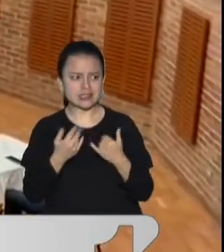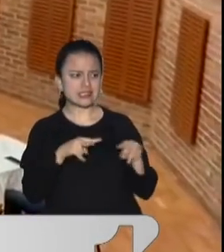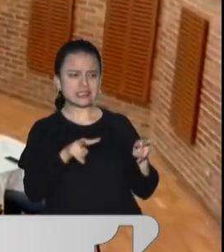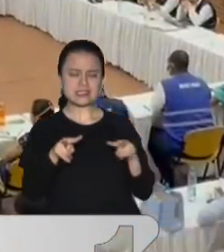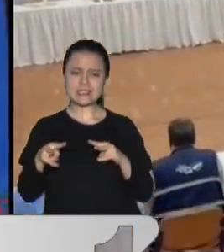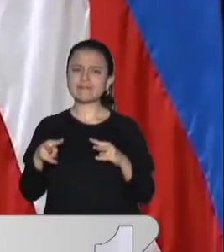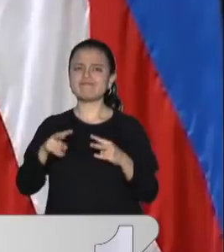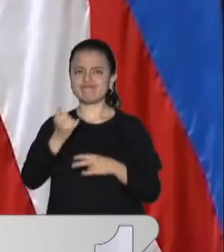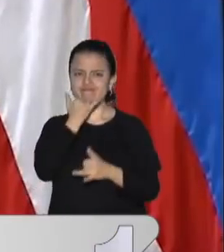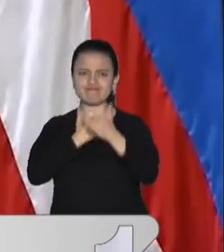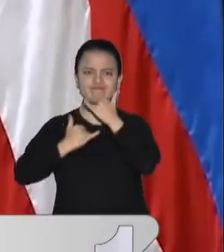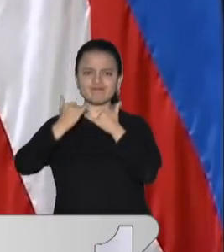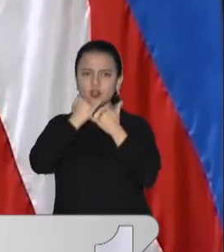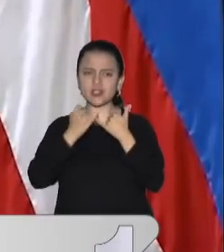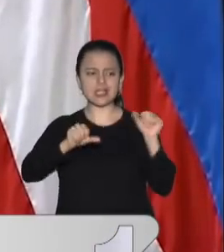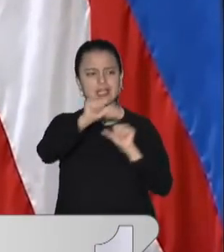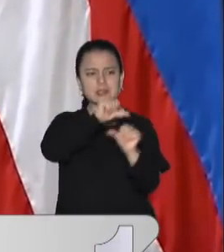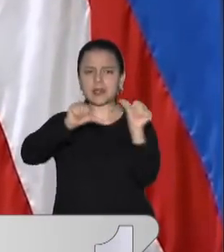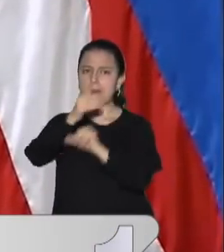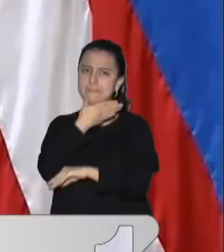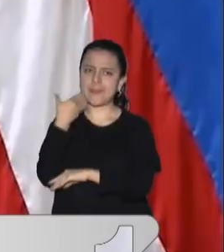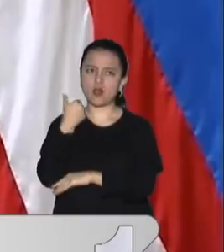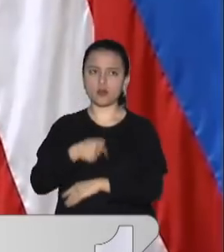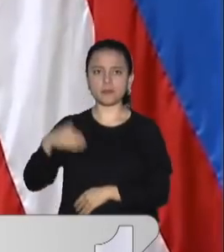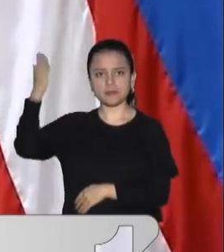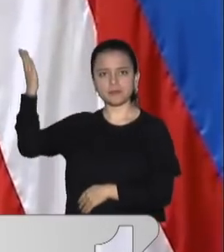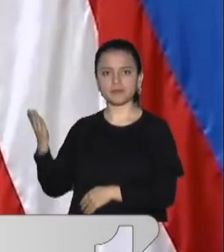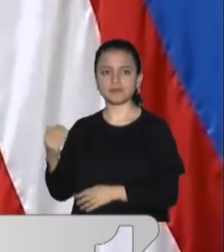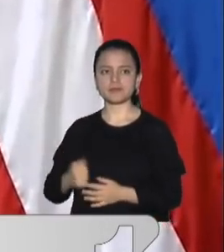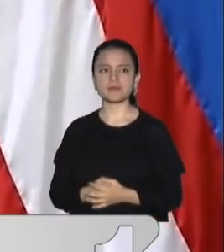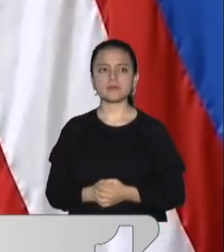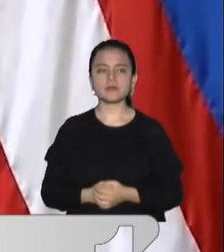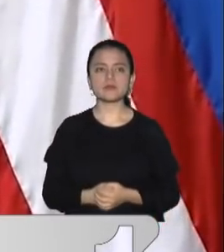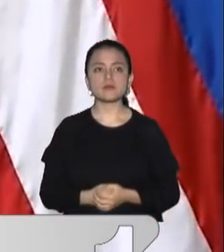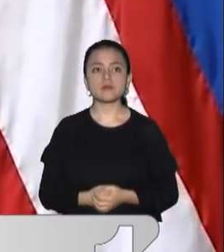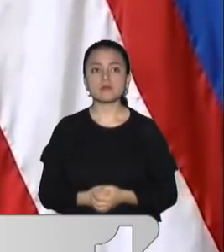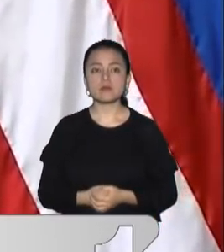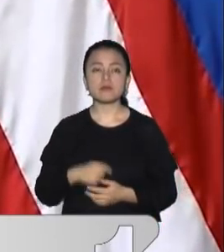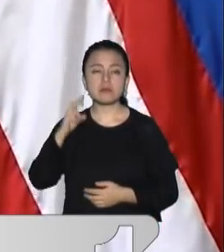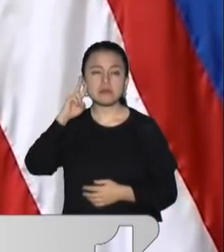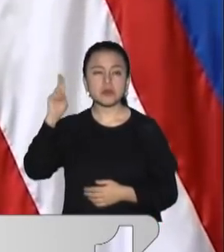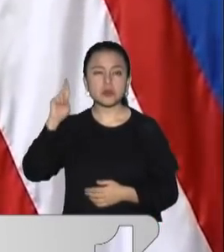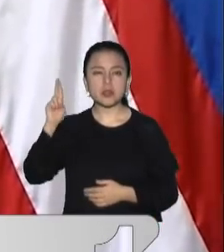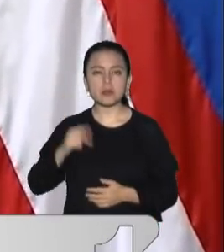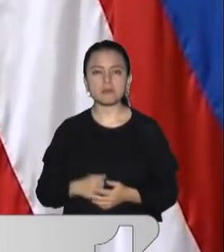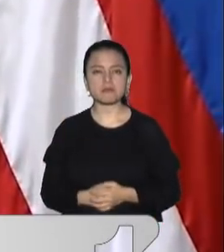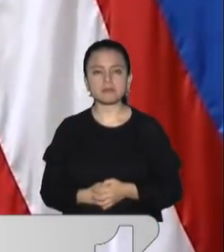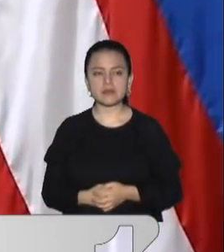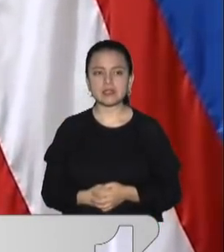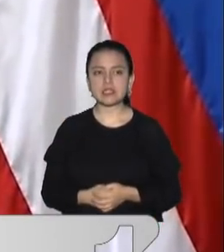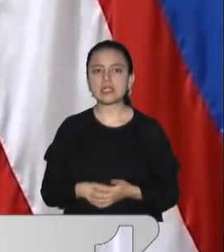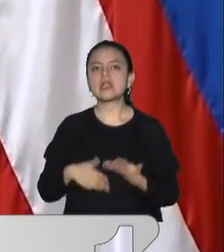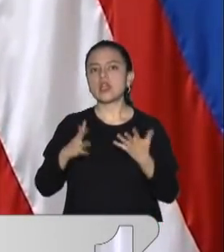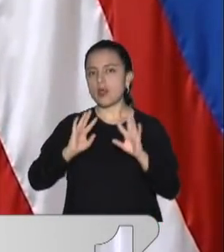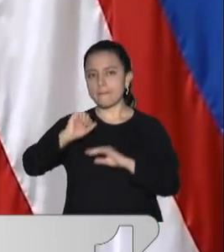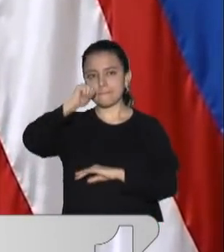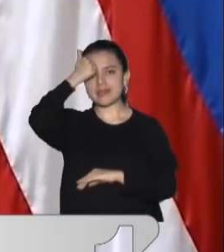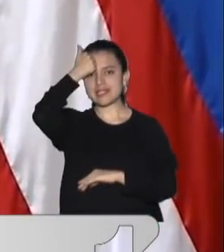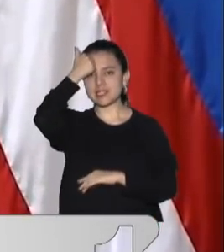La alcaldía de Cali lo que está es optando por un diálogo que tenga varios planos. En primer lugar,